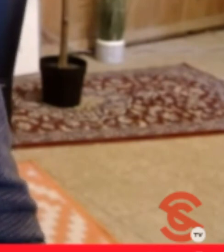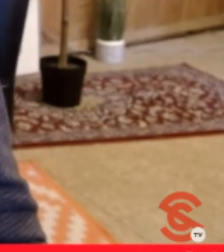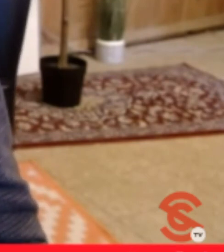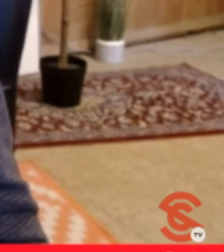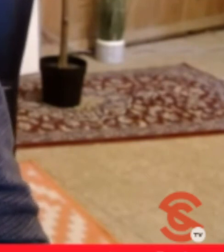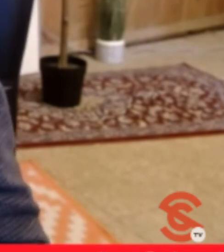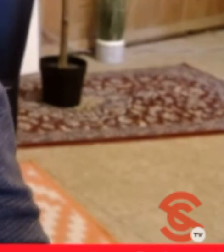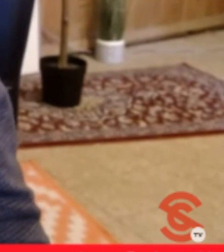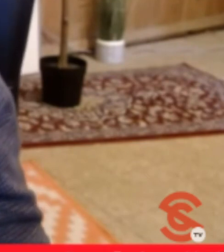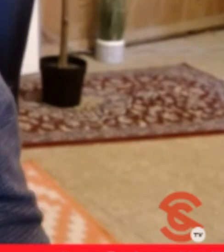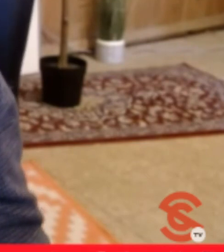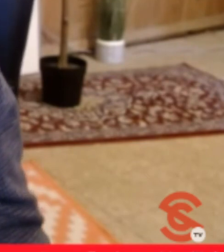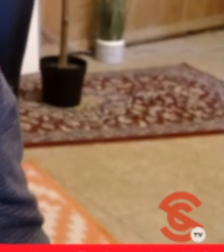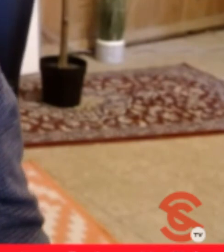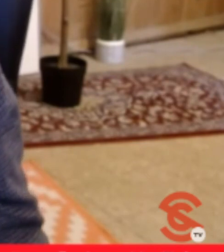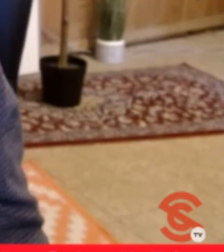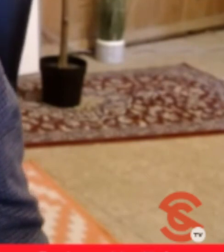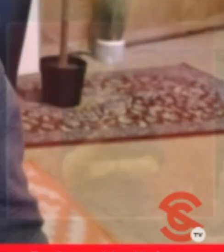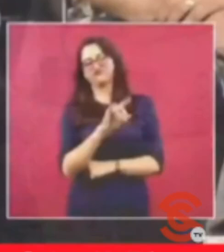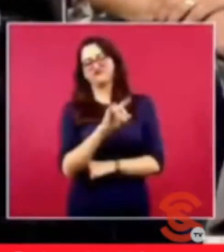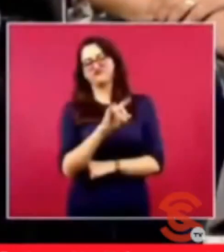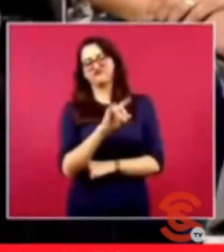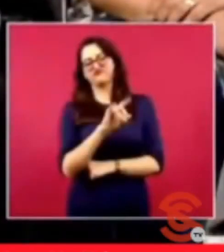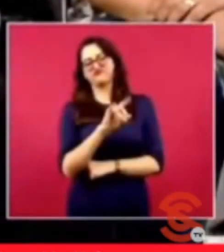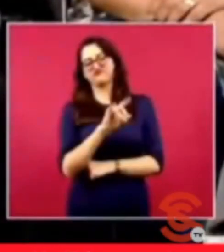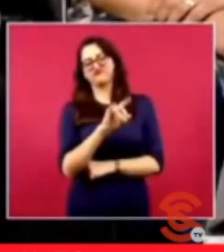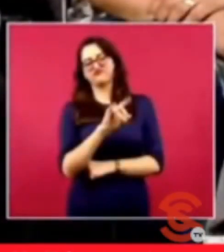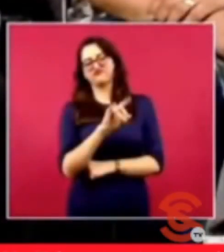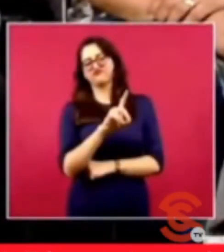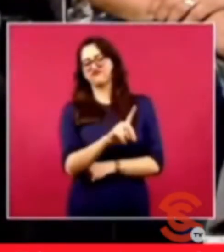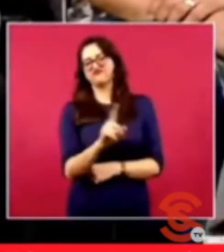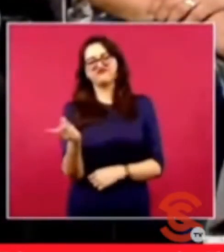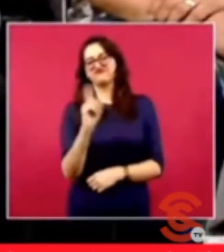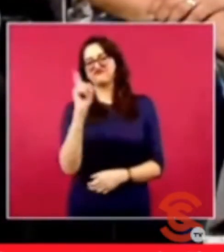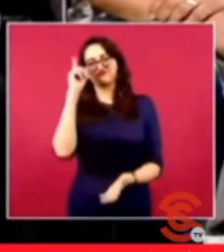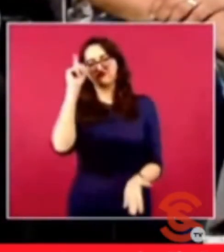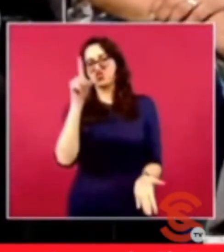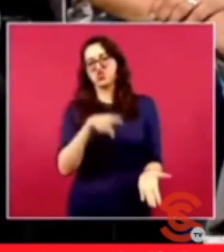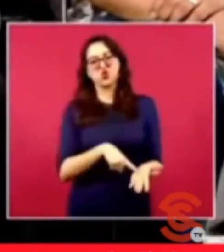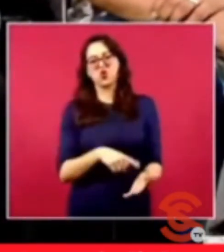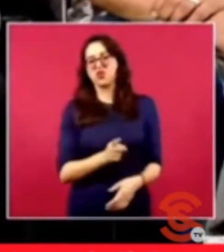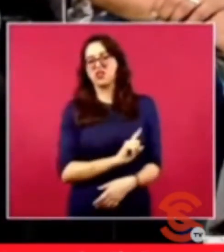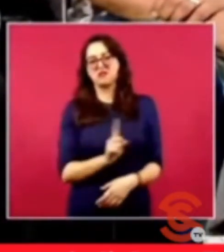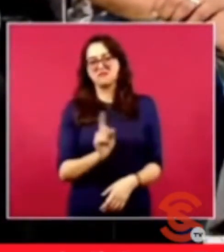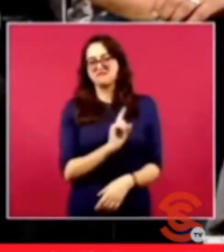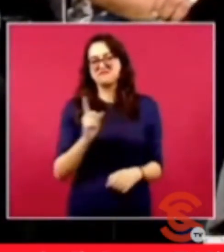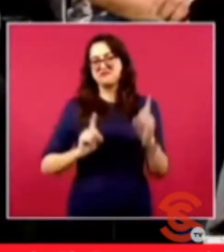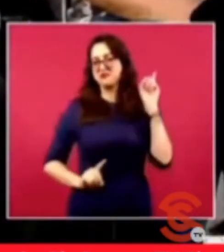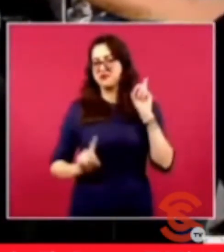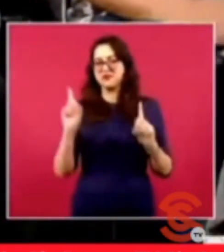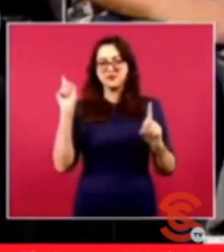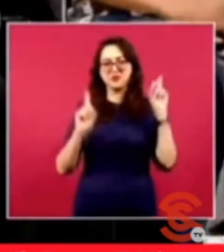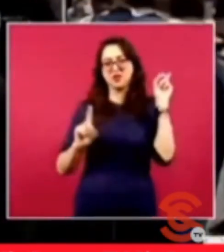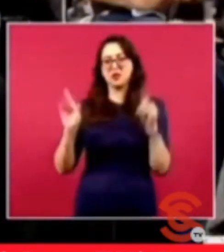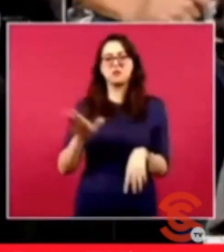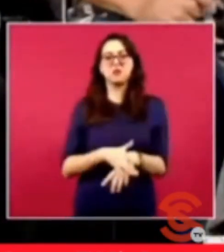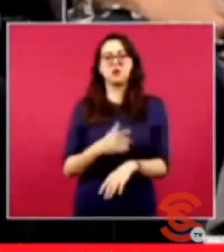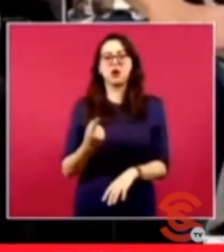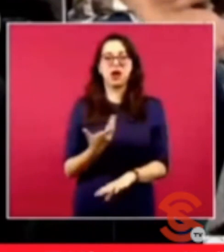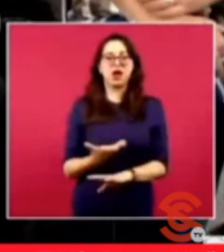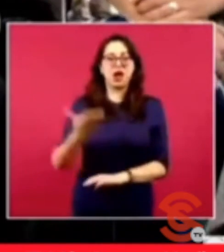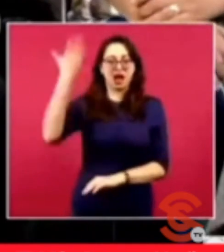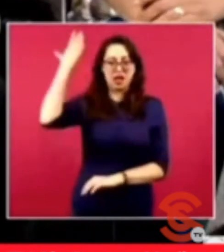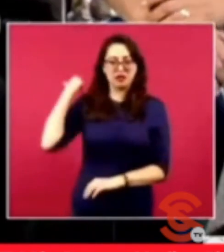nueva, una nueva forma de etiqueta mundial. Esa sí es la realidad,